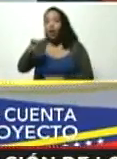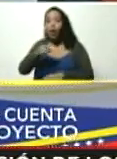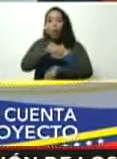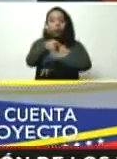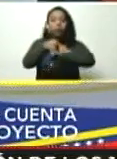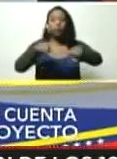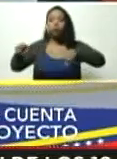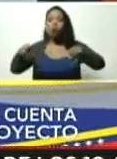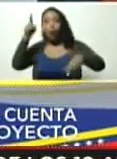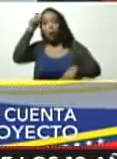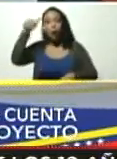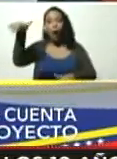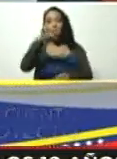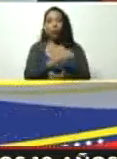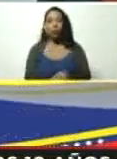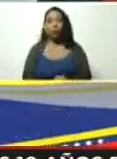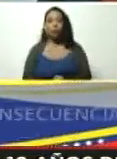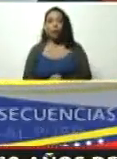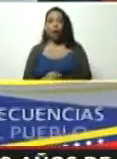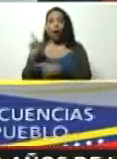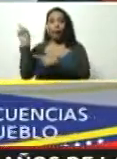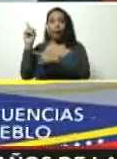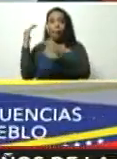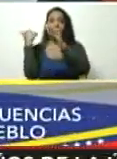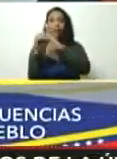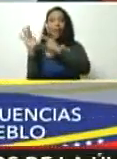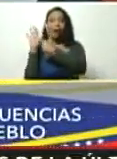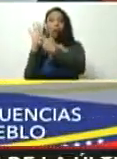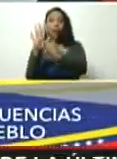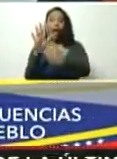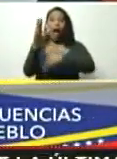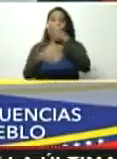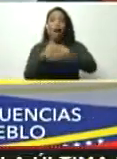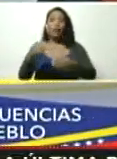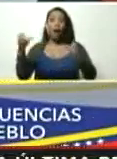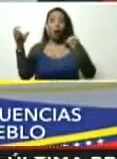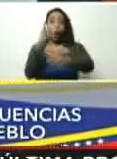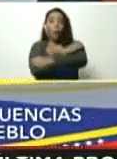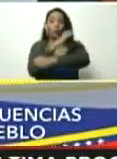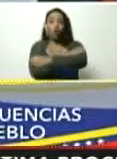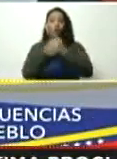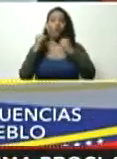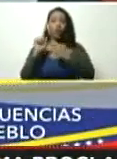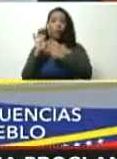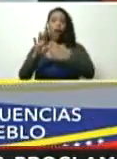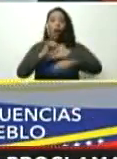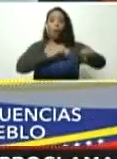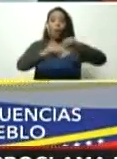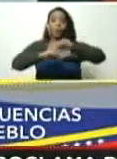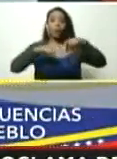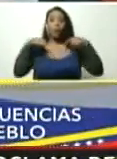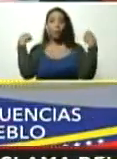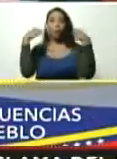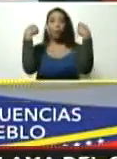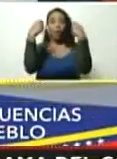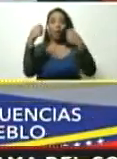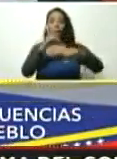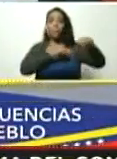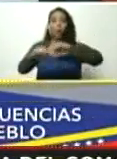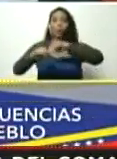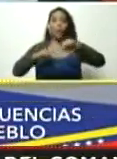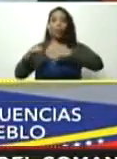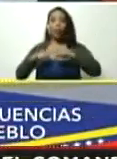Es el mensaje que envía la extrema derecha a los movimientos populares, a los